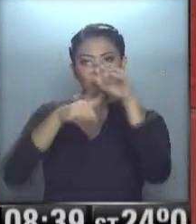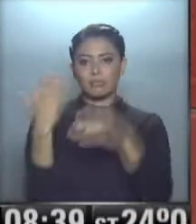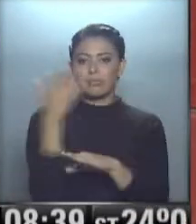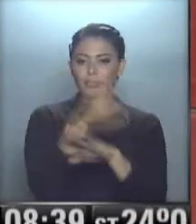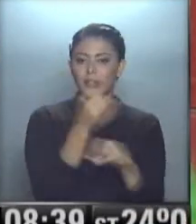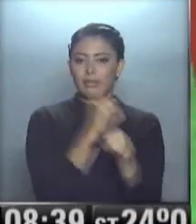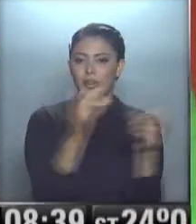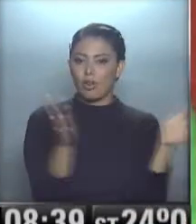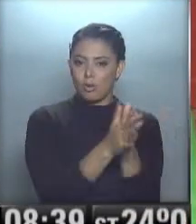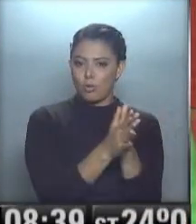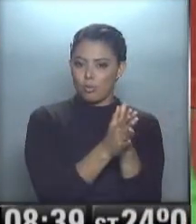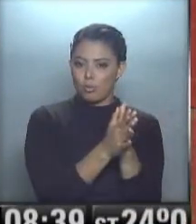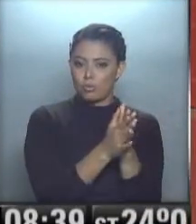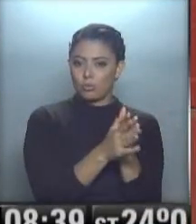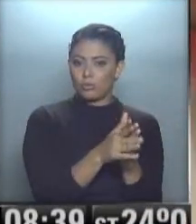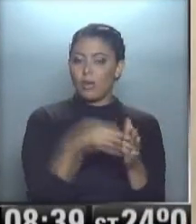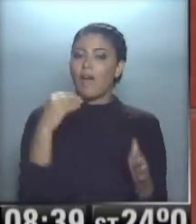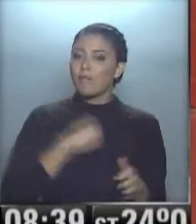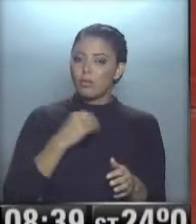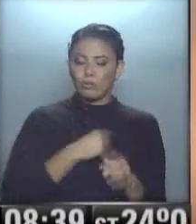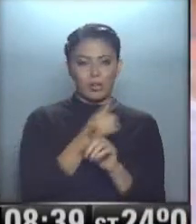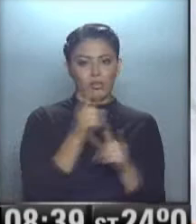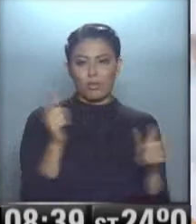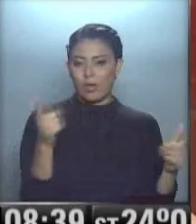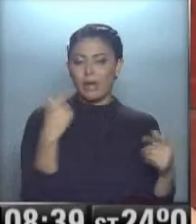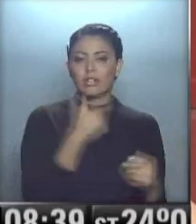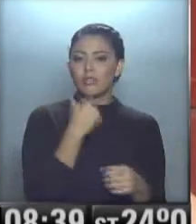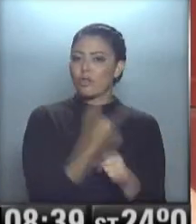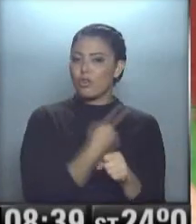trabajar en conjunto, que claramente no estuvo esa voluntad política de resolver el problema de otra forma.